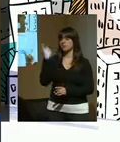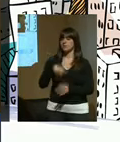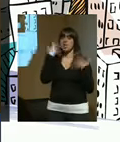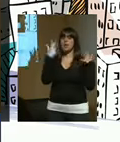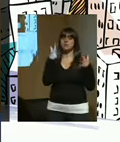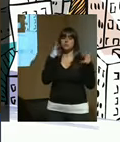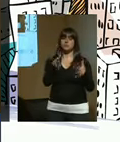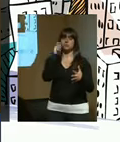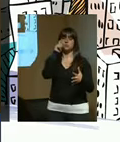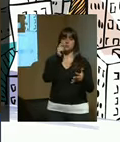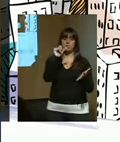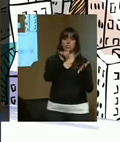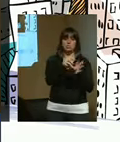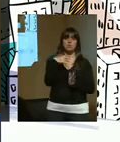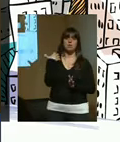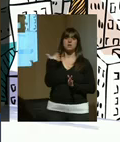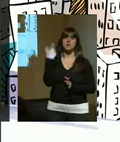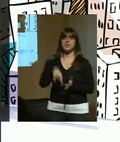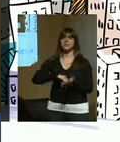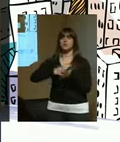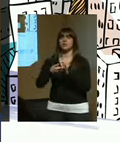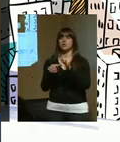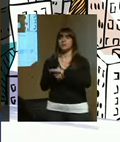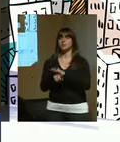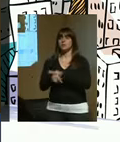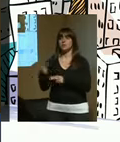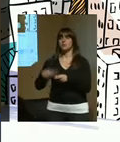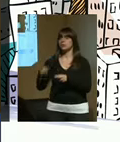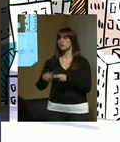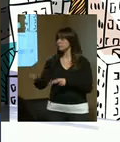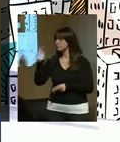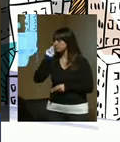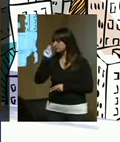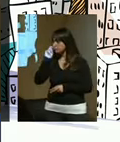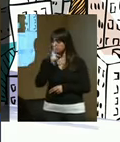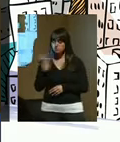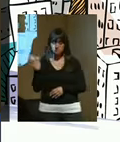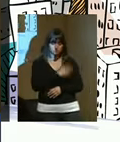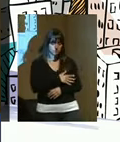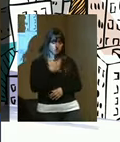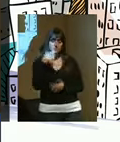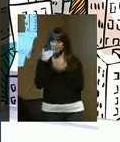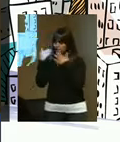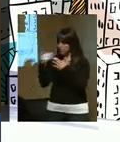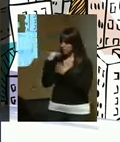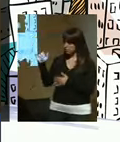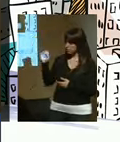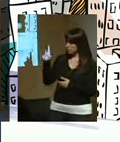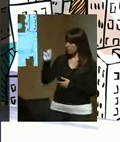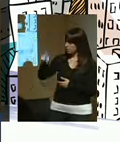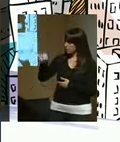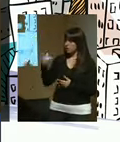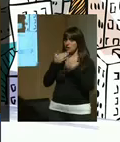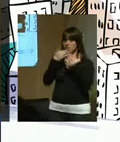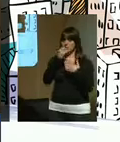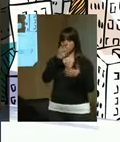Aires y técnico en gestión de políticas públicas. Bueno, muchas gracias, Yolanda. Bueno, agradecer la invitación y